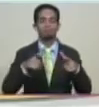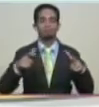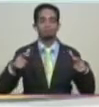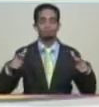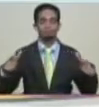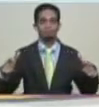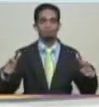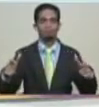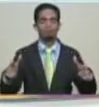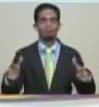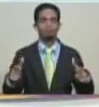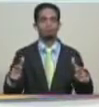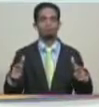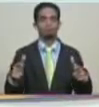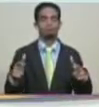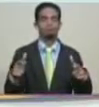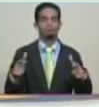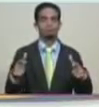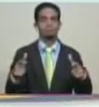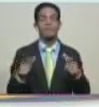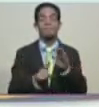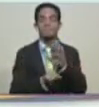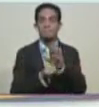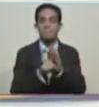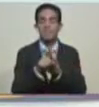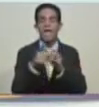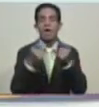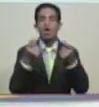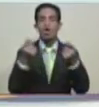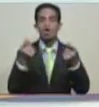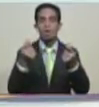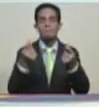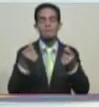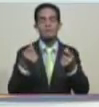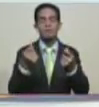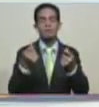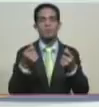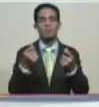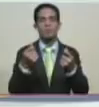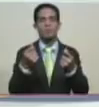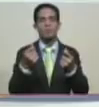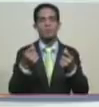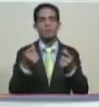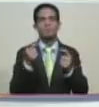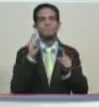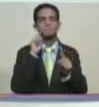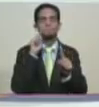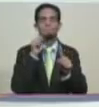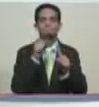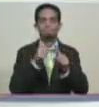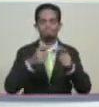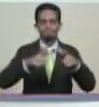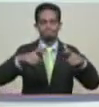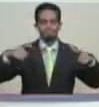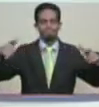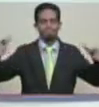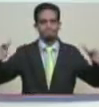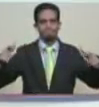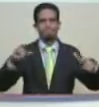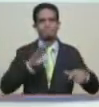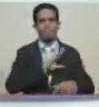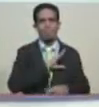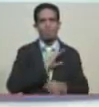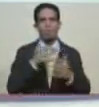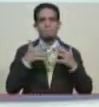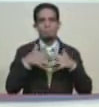sostenida, sostenible del crecimiento económico en función de una prosperidad económica, de la